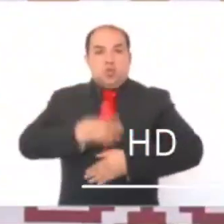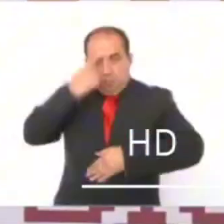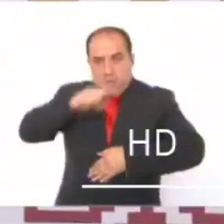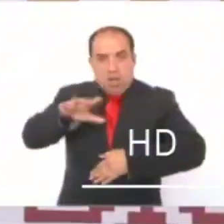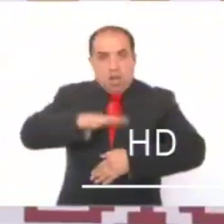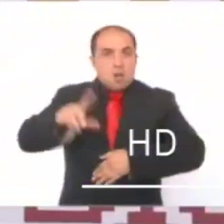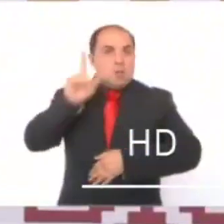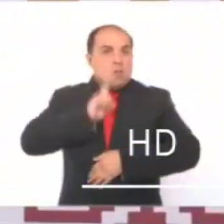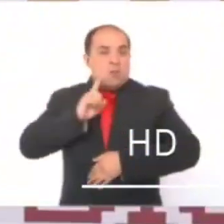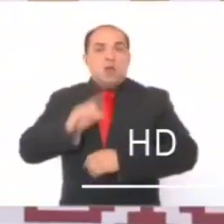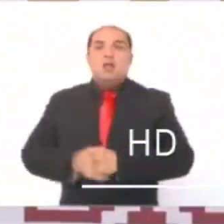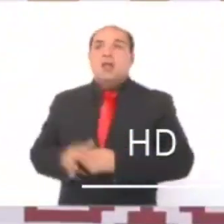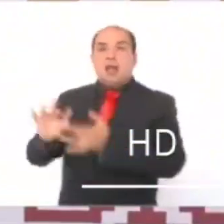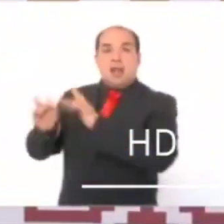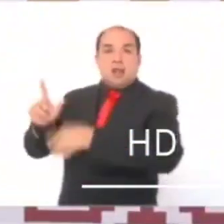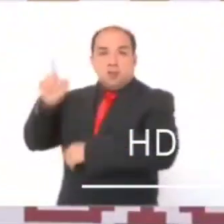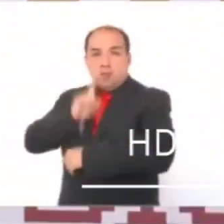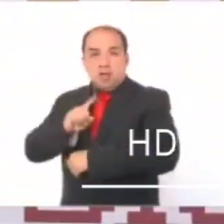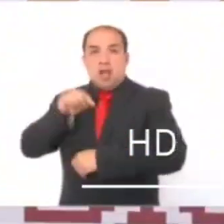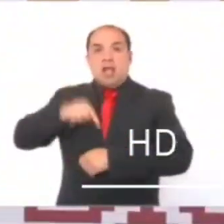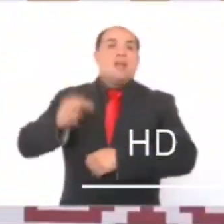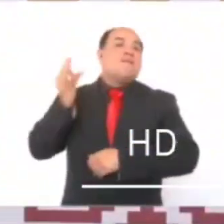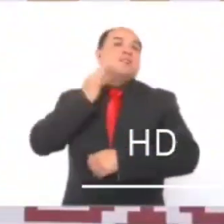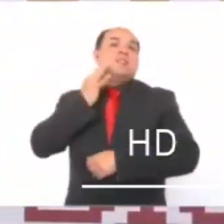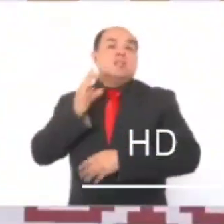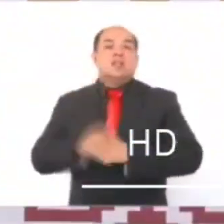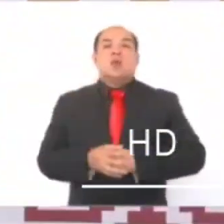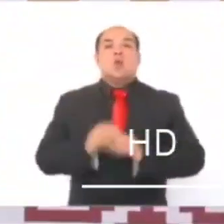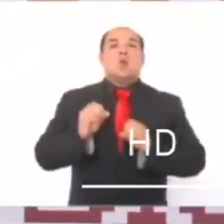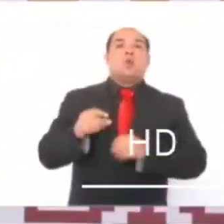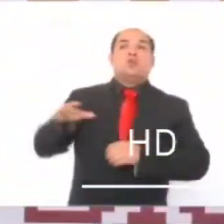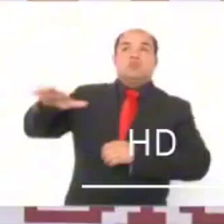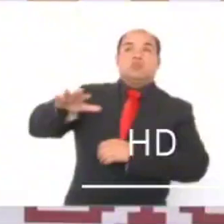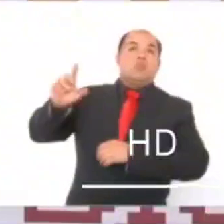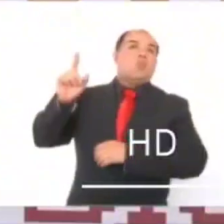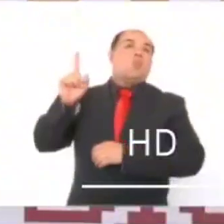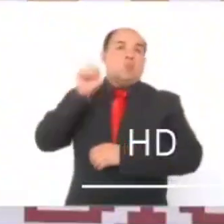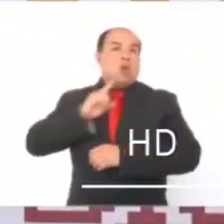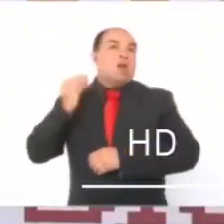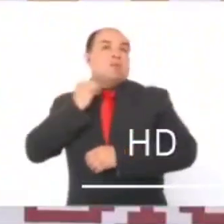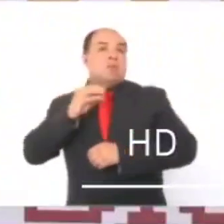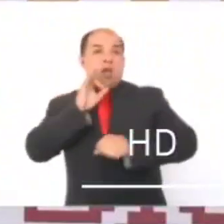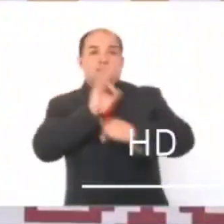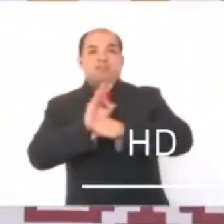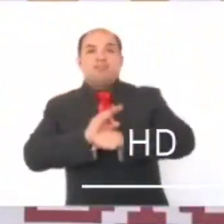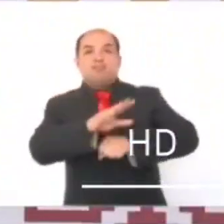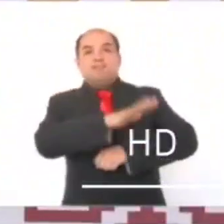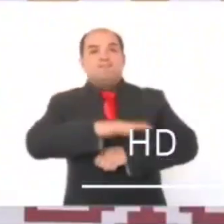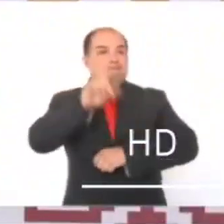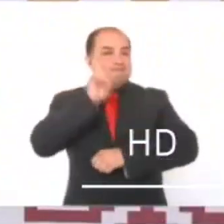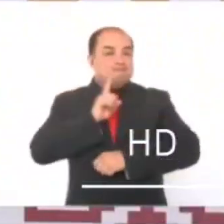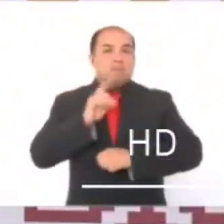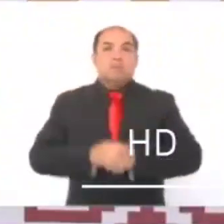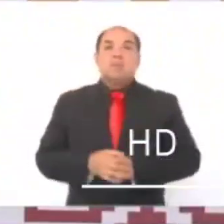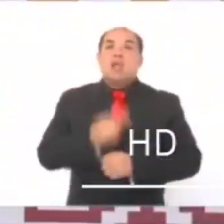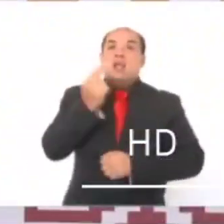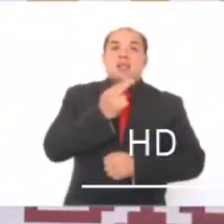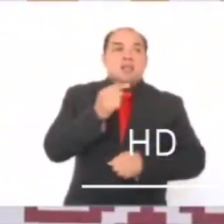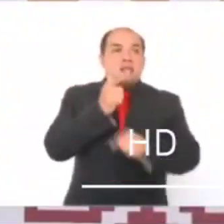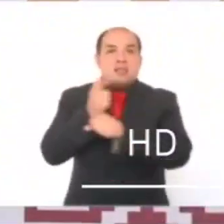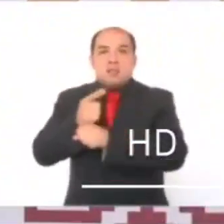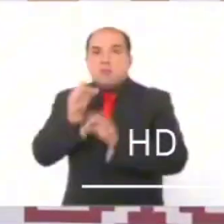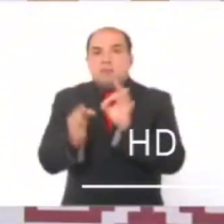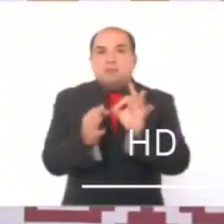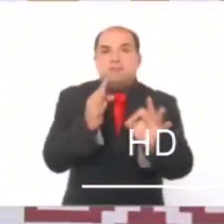mujeres, desde la Fiscalía con las abogadas de las mujeres, porque necesitamos hacer una